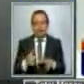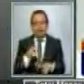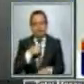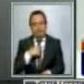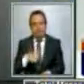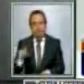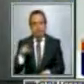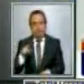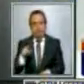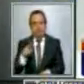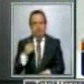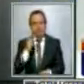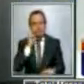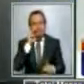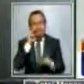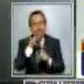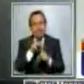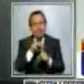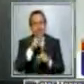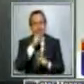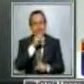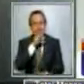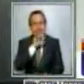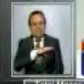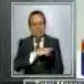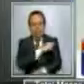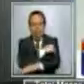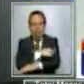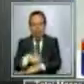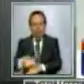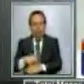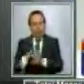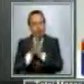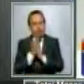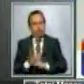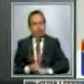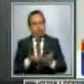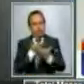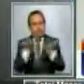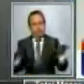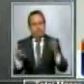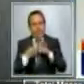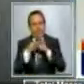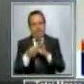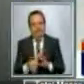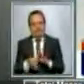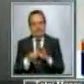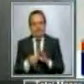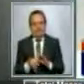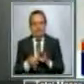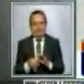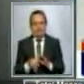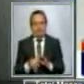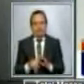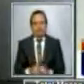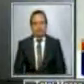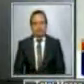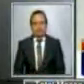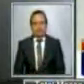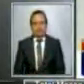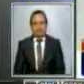nuestro mensaje aá Rincón de chile a todos ellos Mil gracias